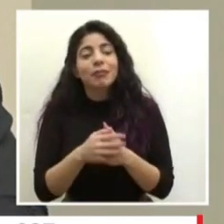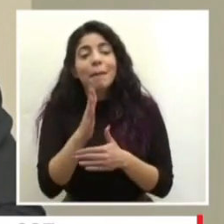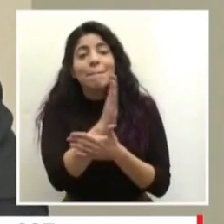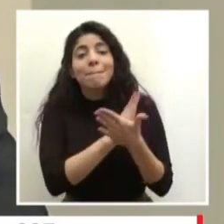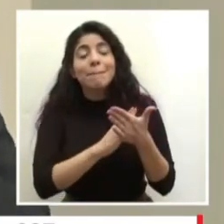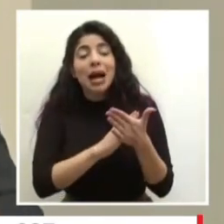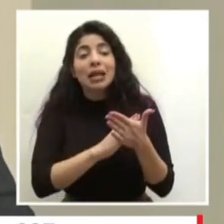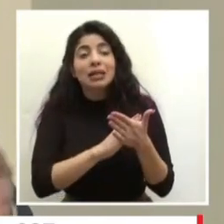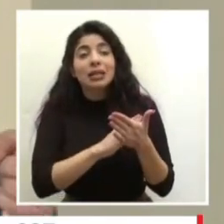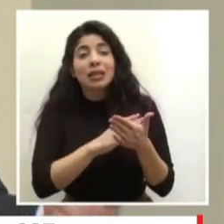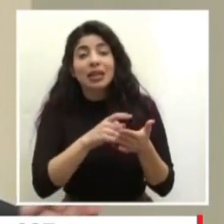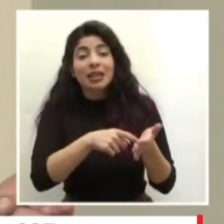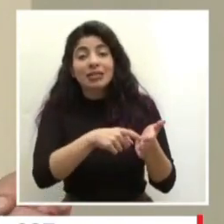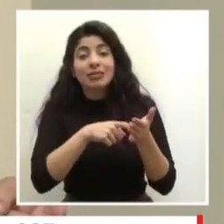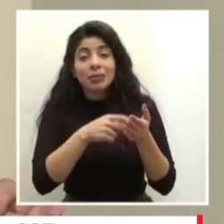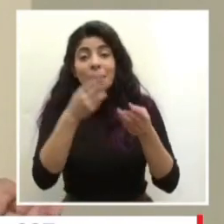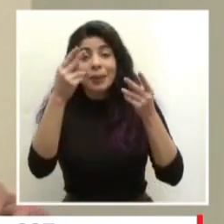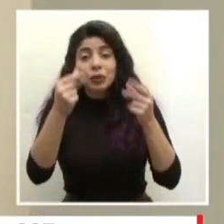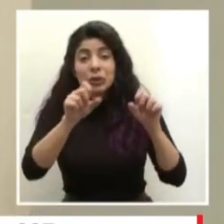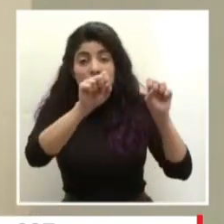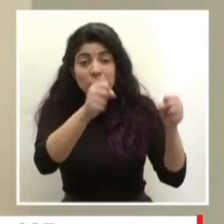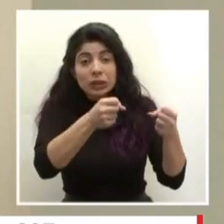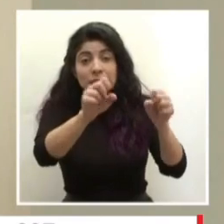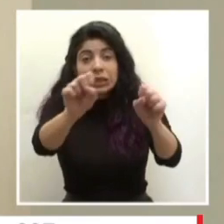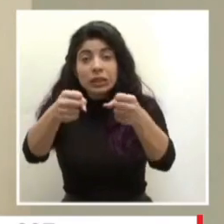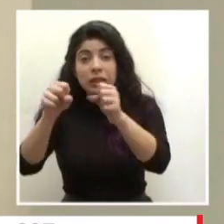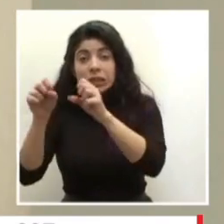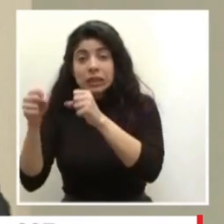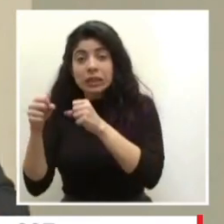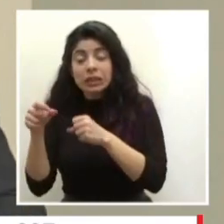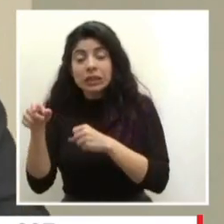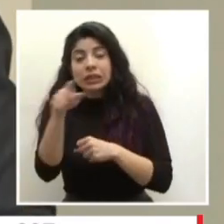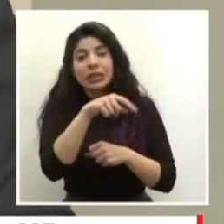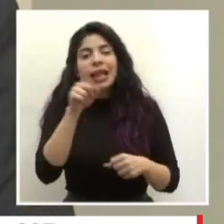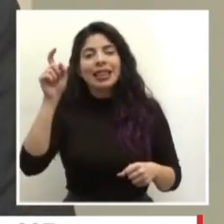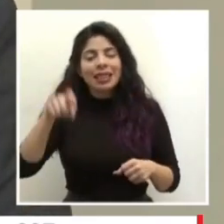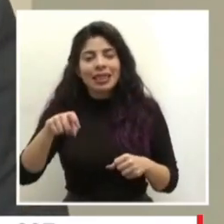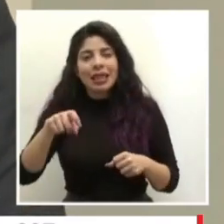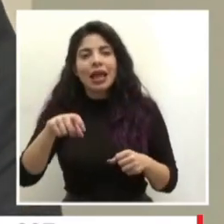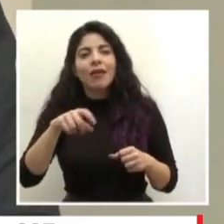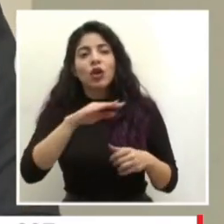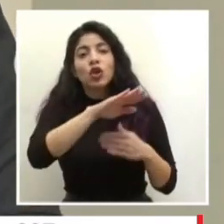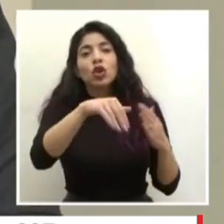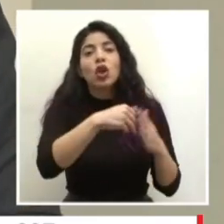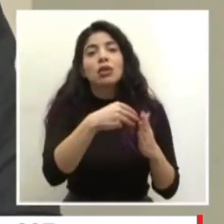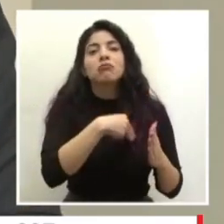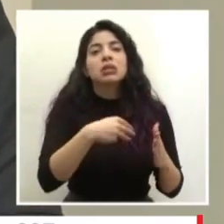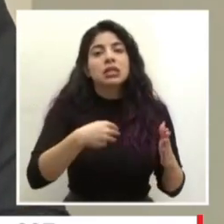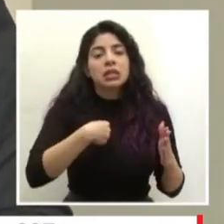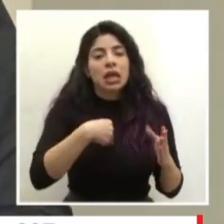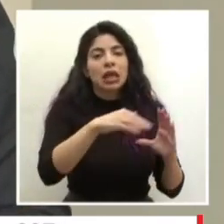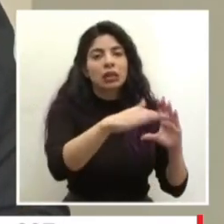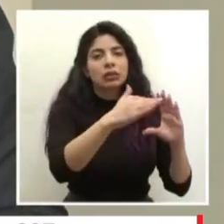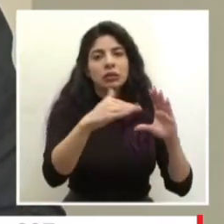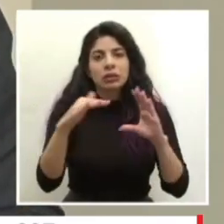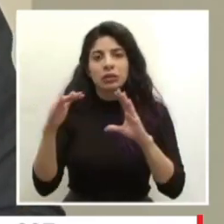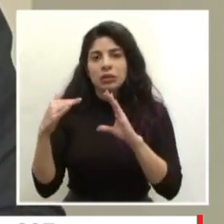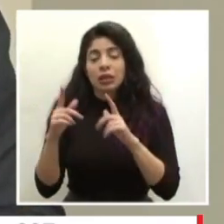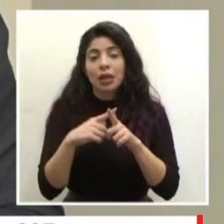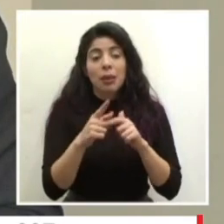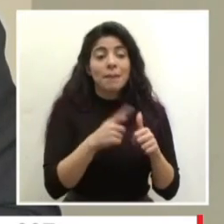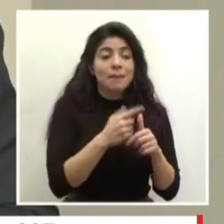que implica los recortes tiene que ser cargada por todos los ministerios. Entonces, la primera parte es